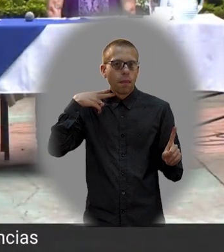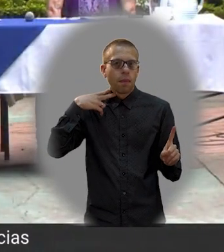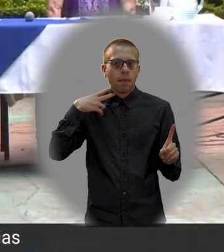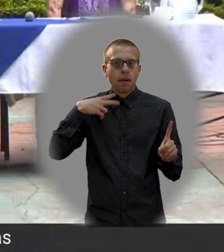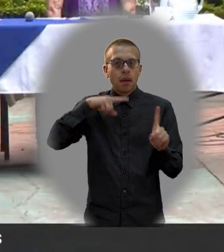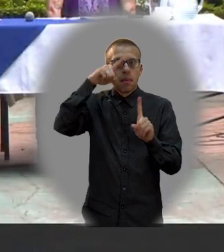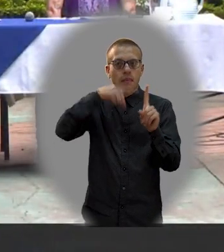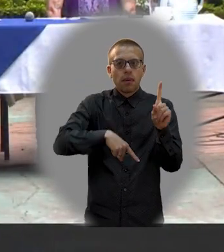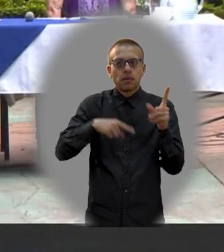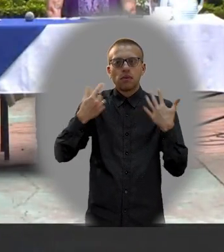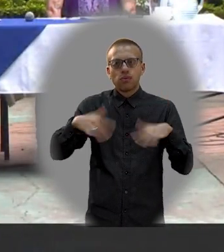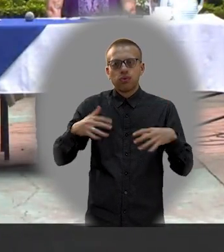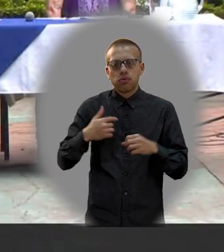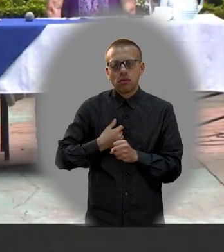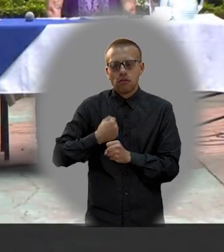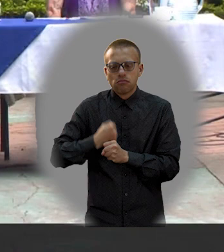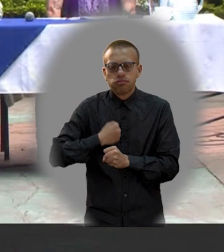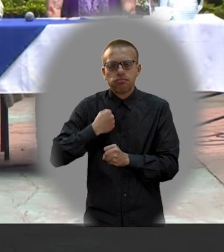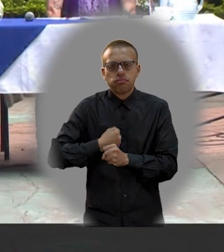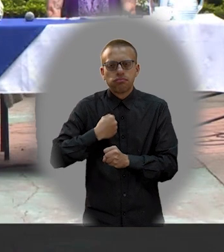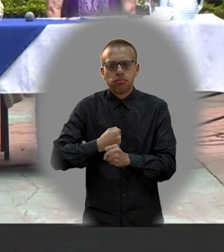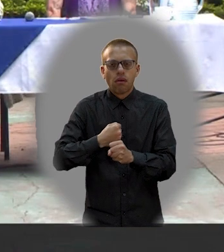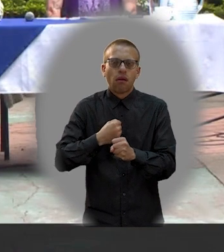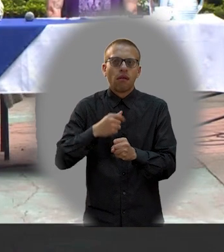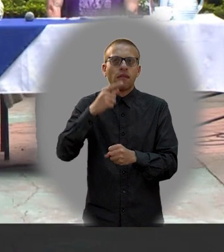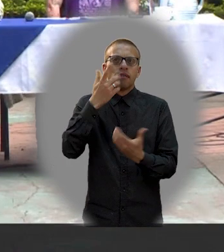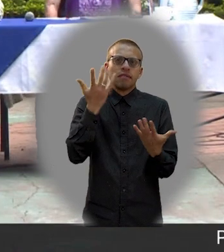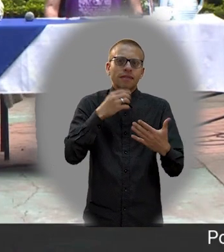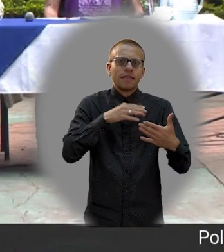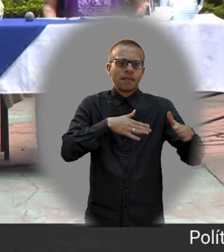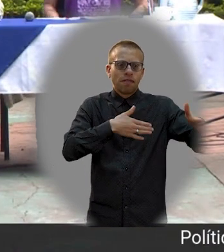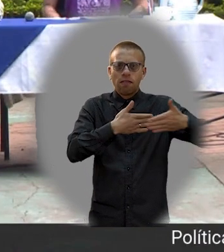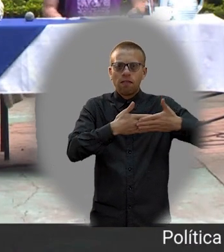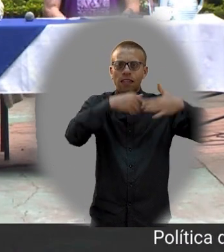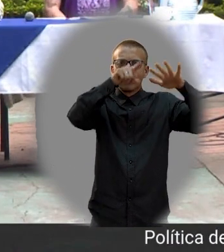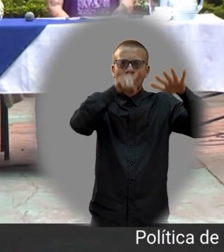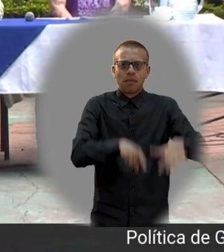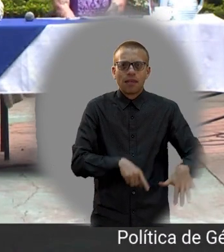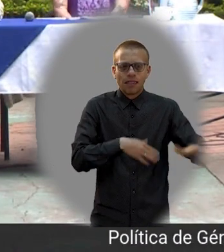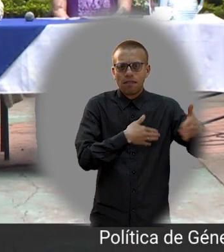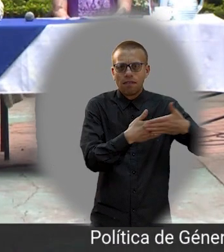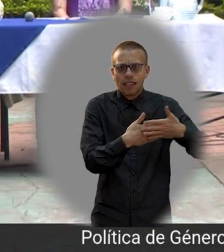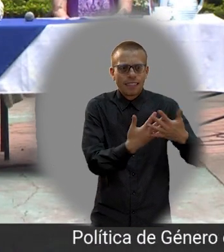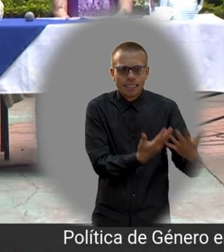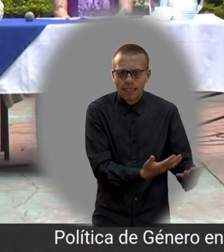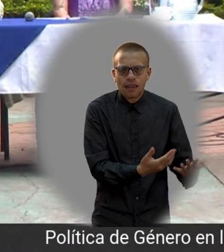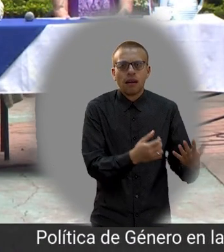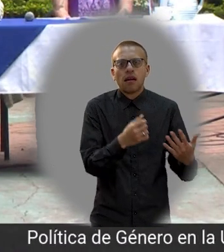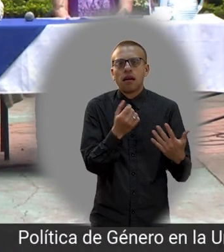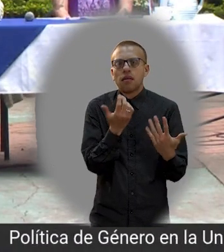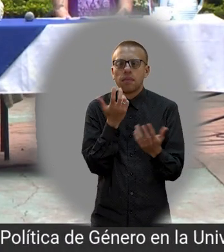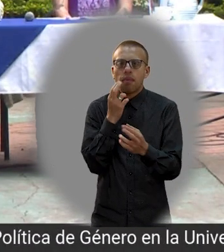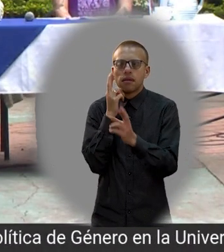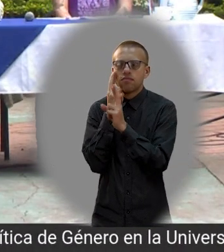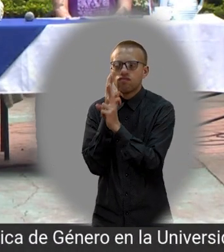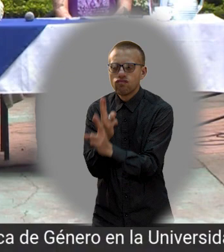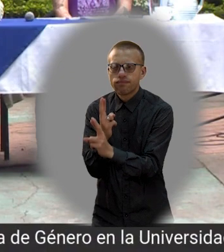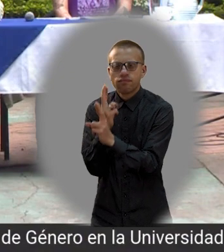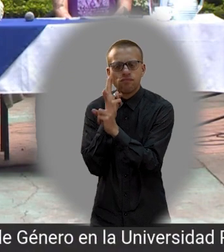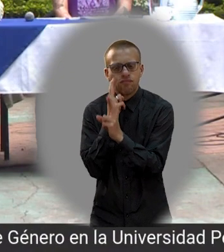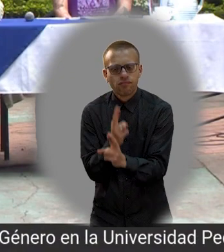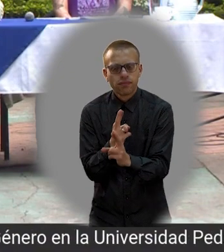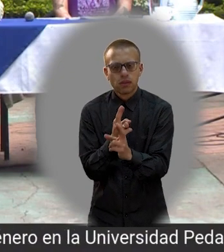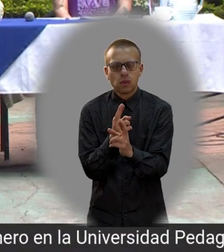mucho trabajo, no solo por el cierre de semestre, sino por una serie de eventos de conmemoración que no podemos dejar de